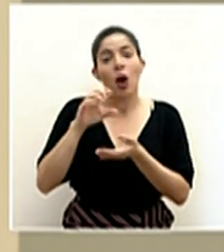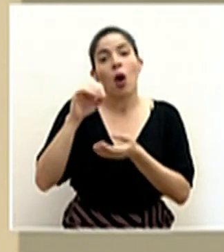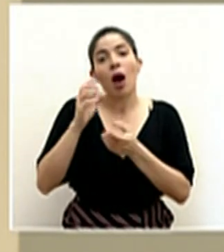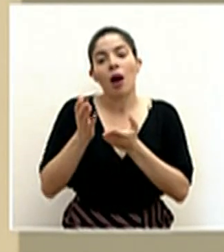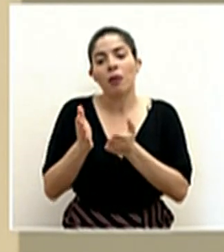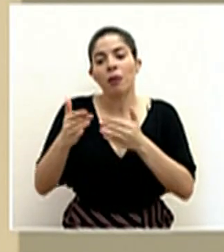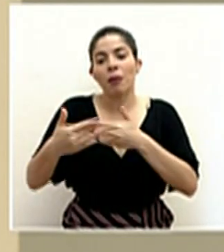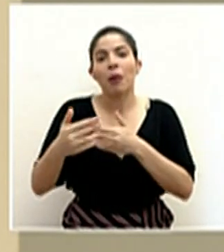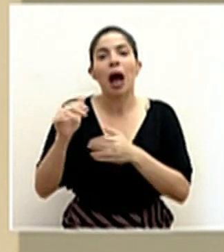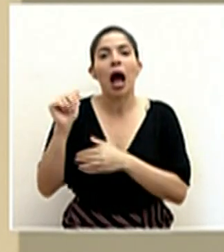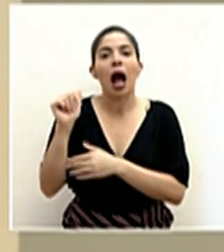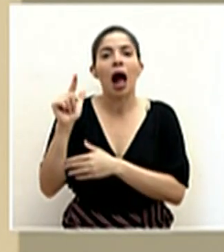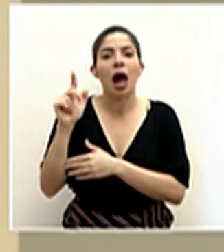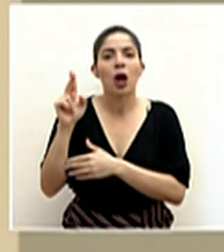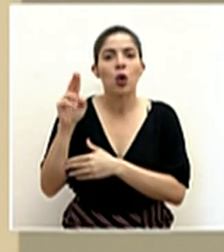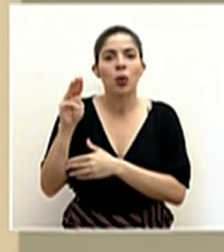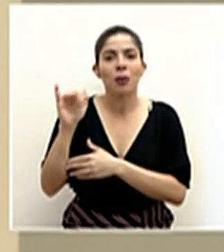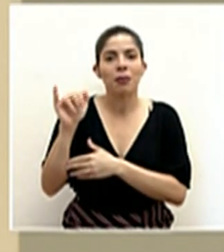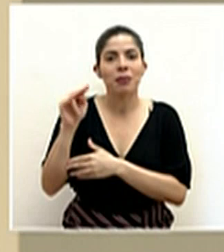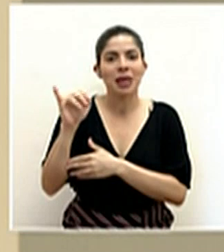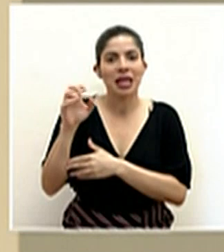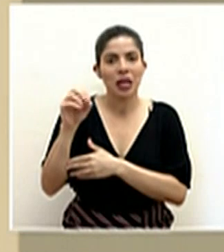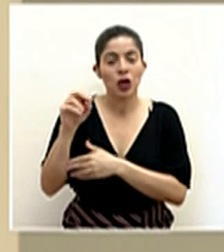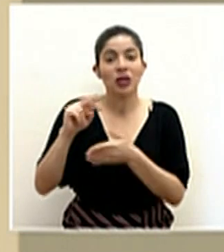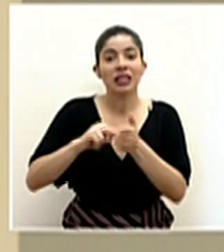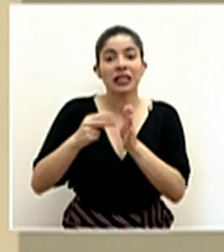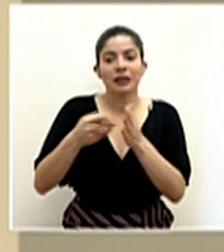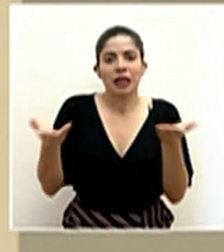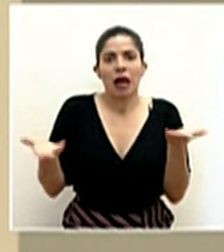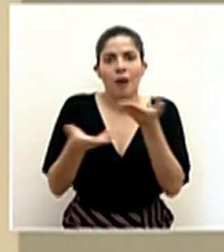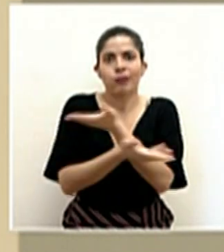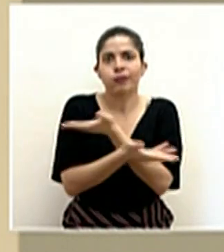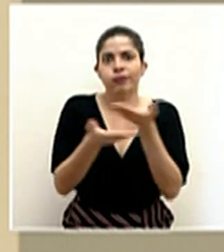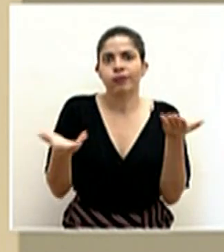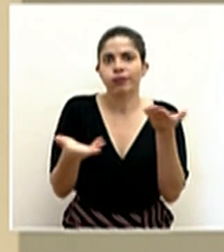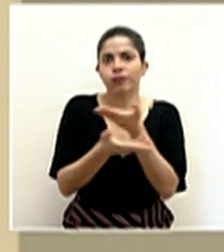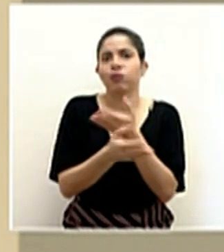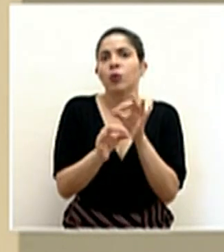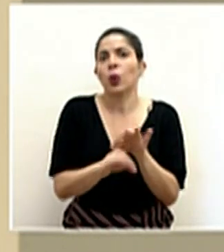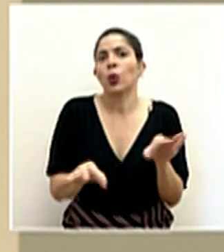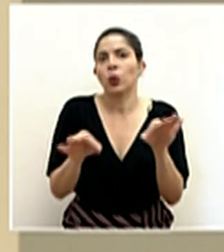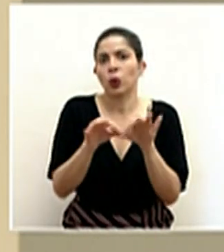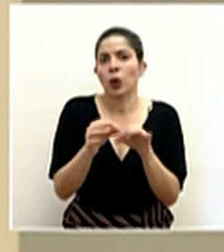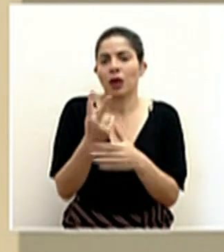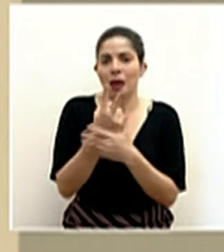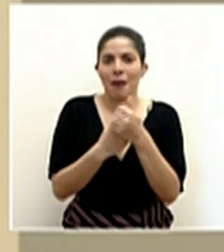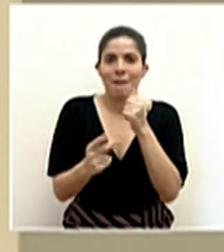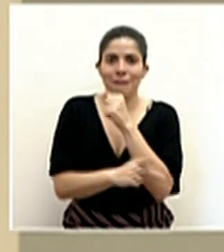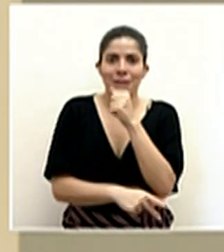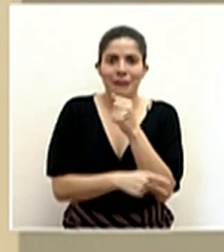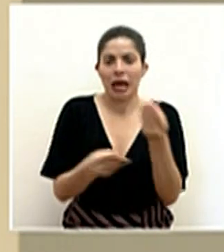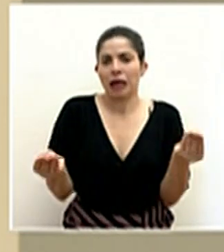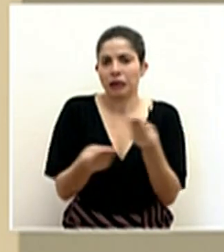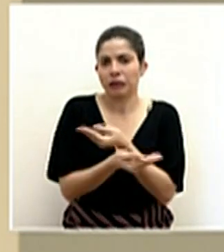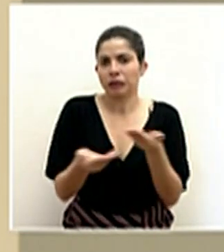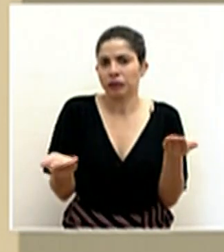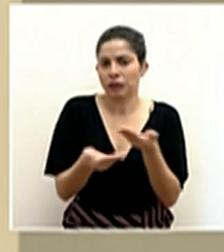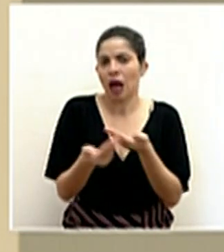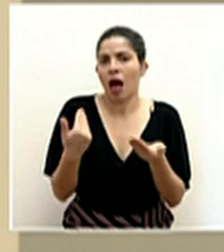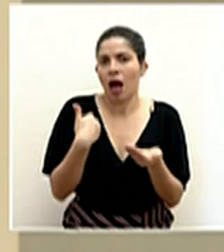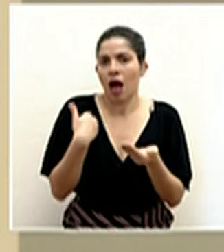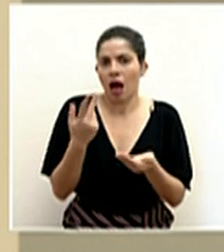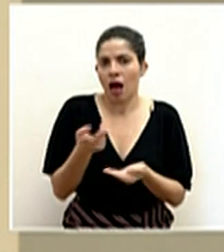recipientes de aluminio. Como pueden ver, es un intercambio importante de bienes lo que hacemos con